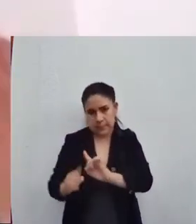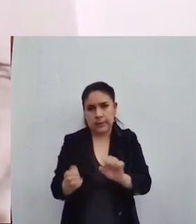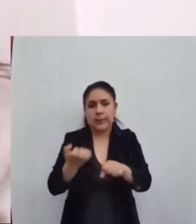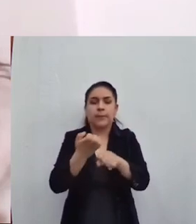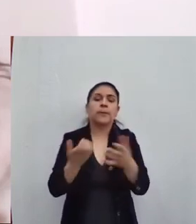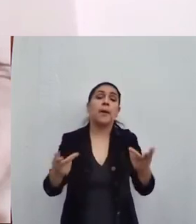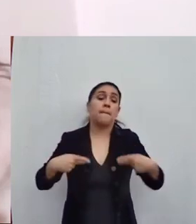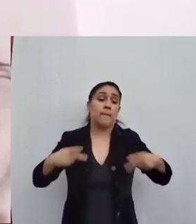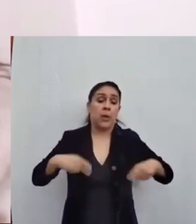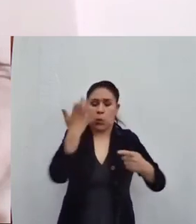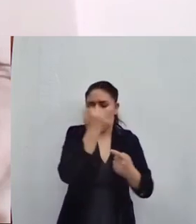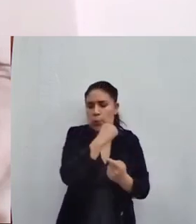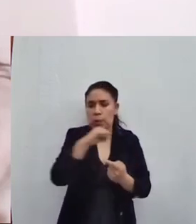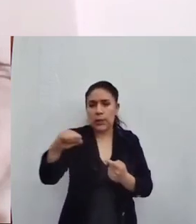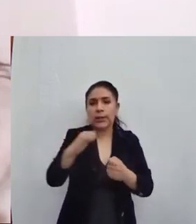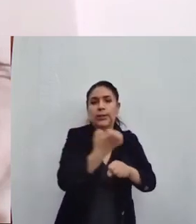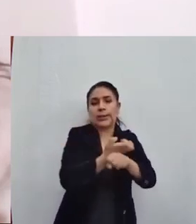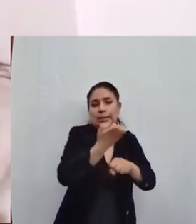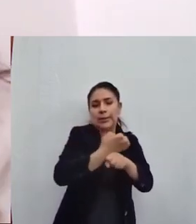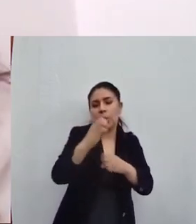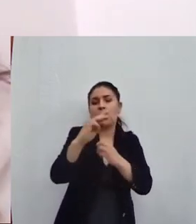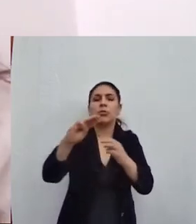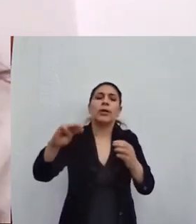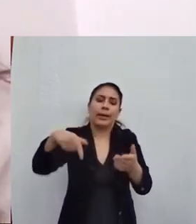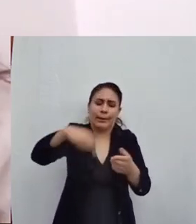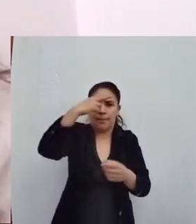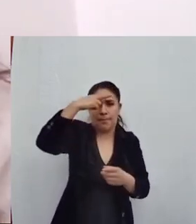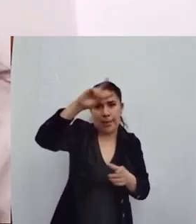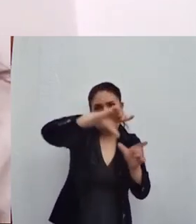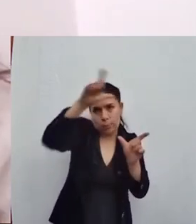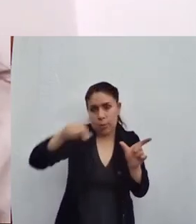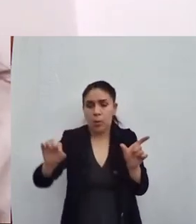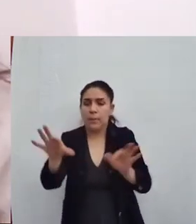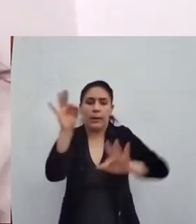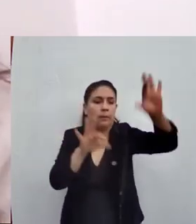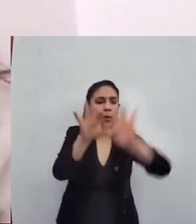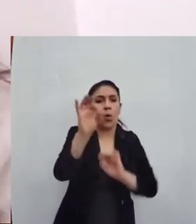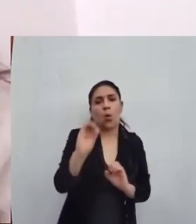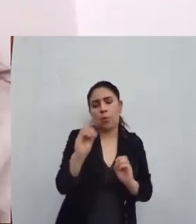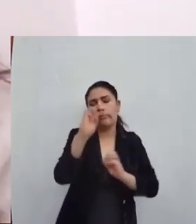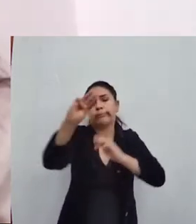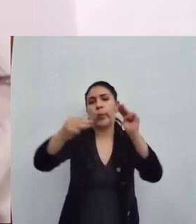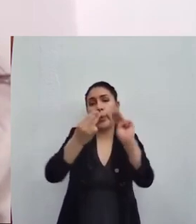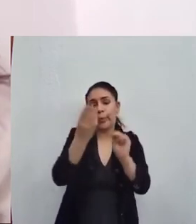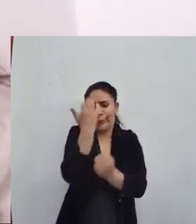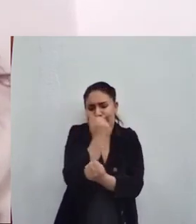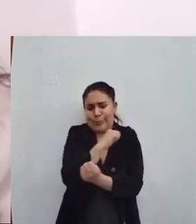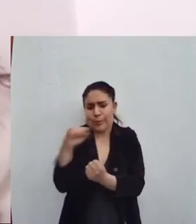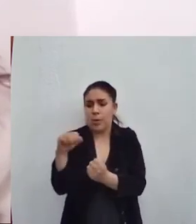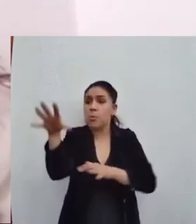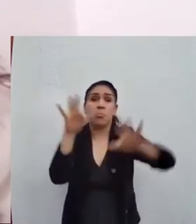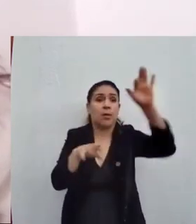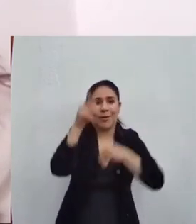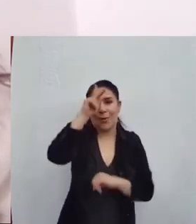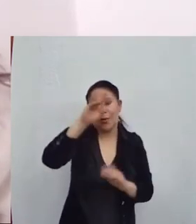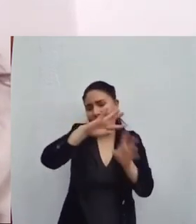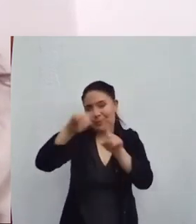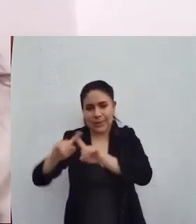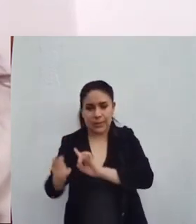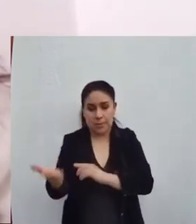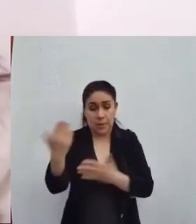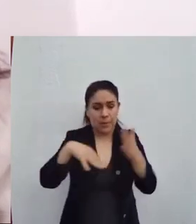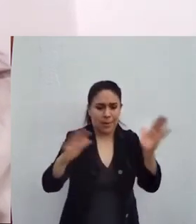o diferentes lugares del mundo para que vengan a platicar acerca de lo que han hecho aún siendo personas con